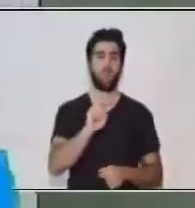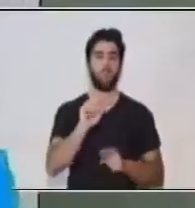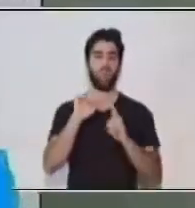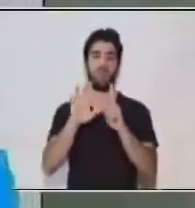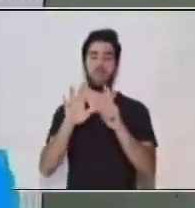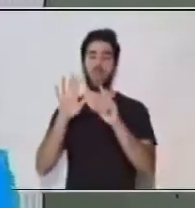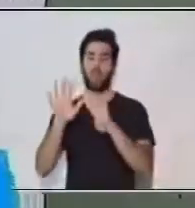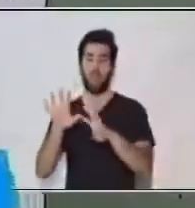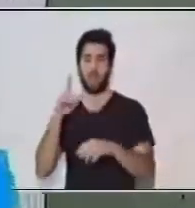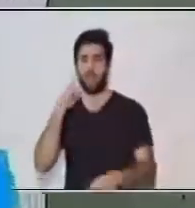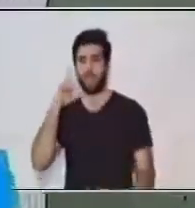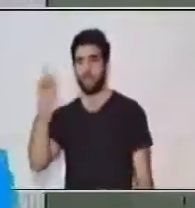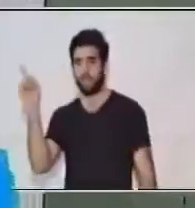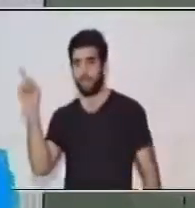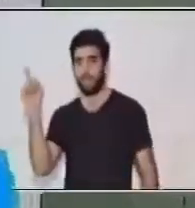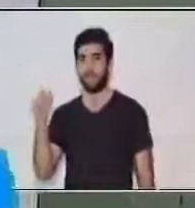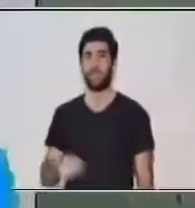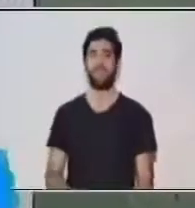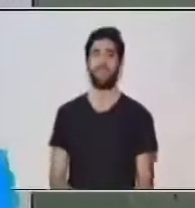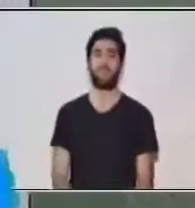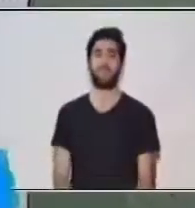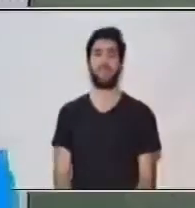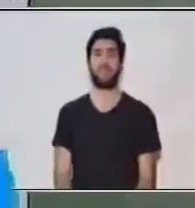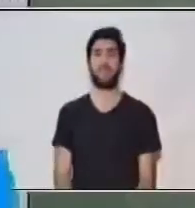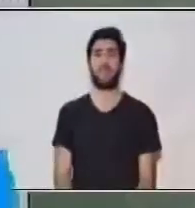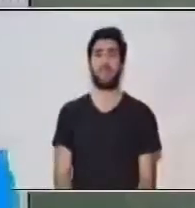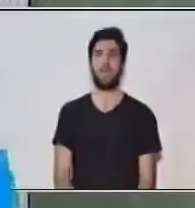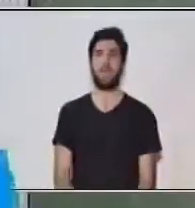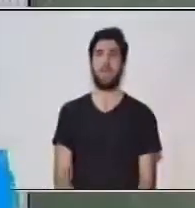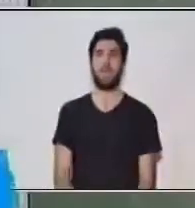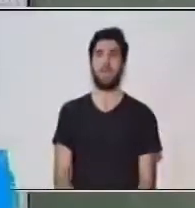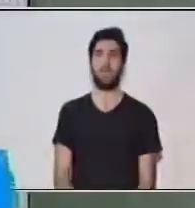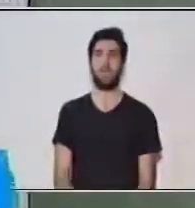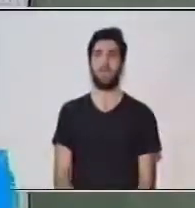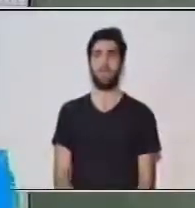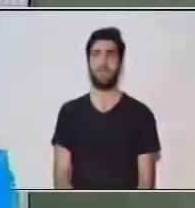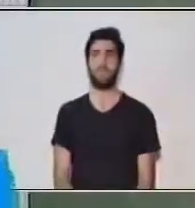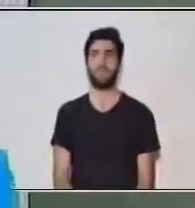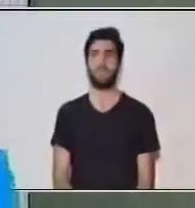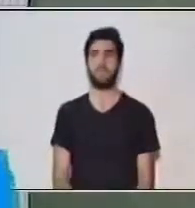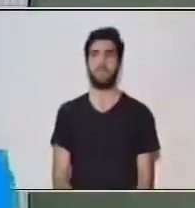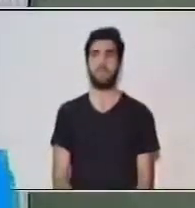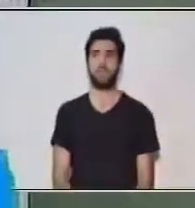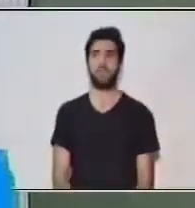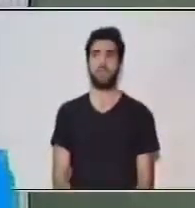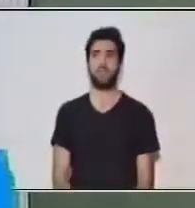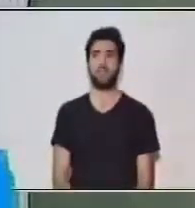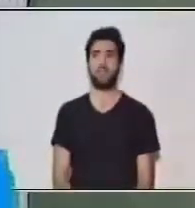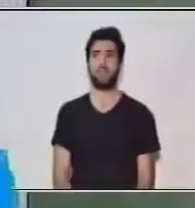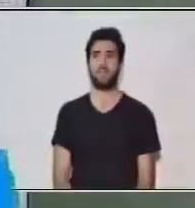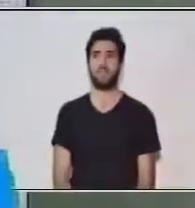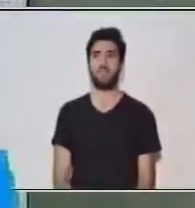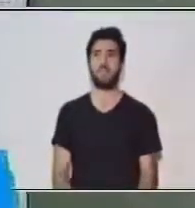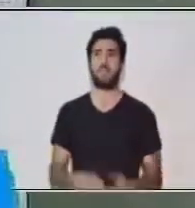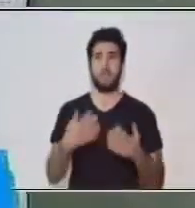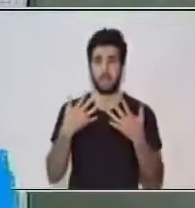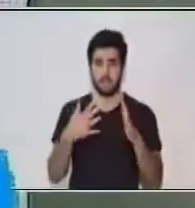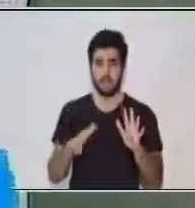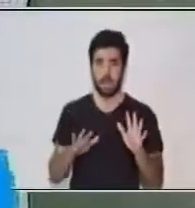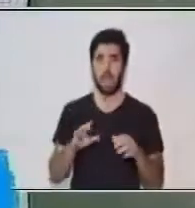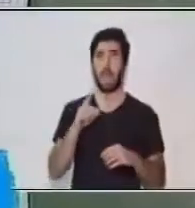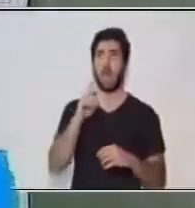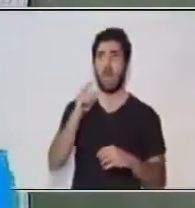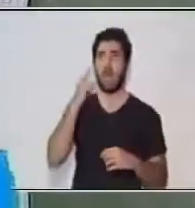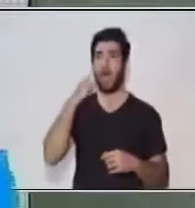1.69. Lo desplazamos de manera paralela al eje X y vamos a encontrar